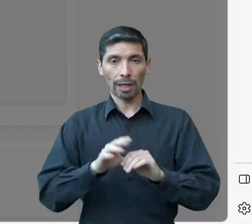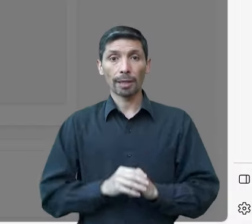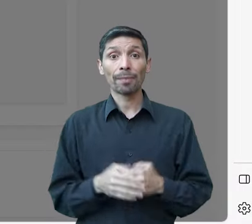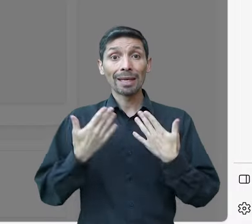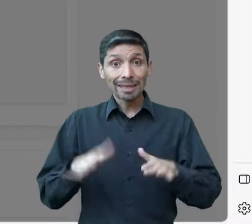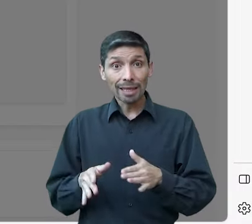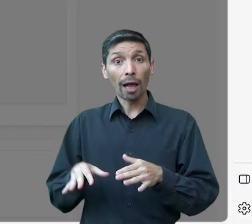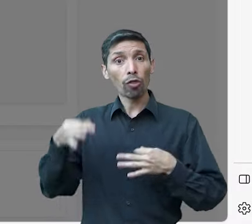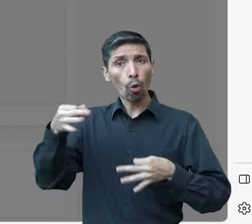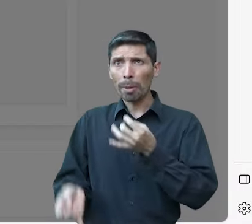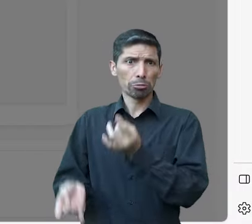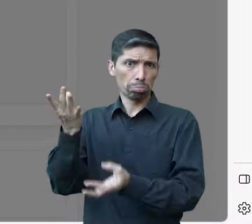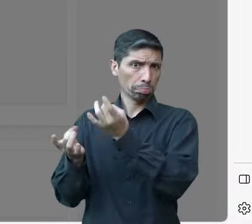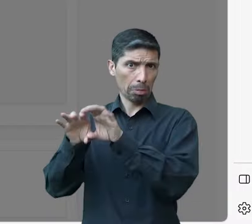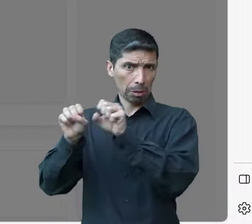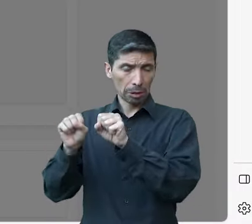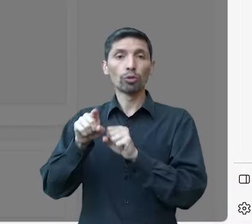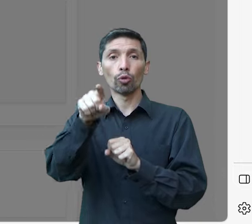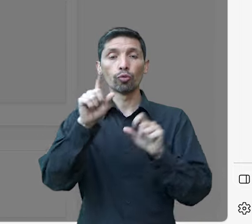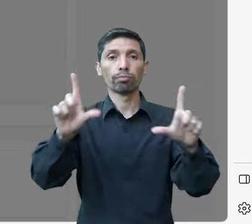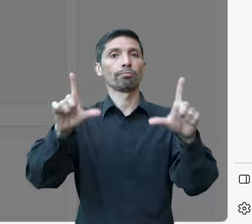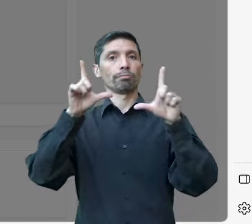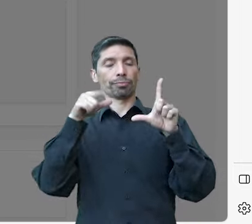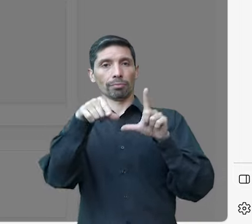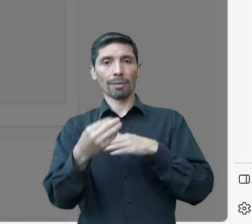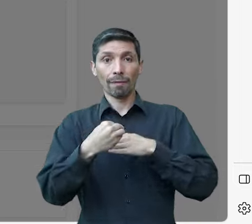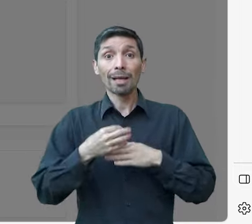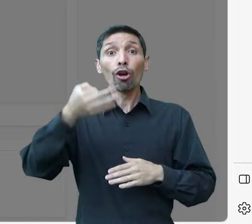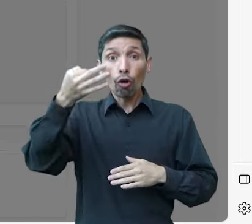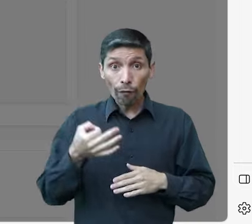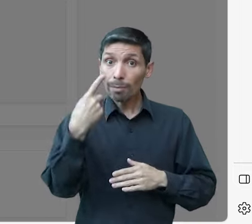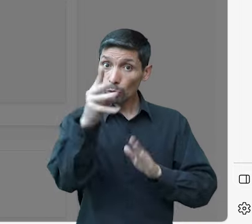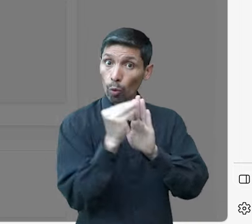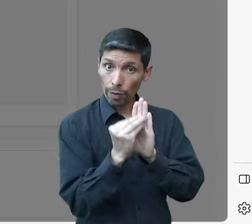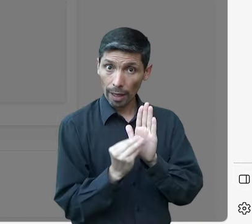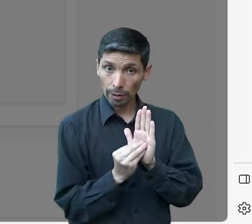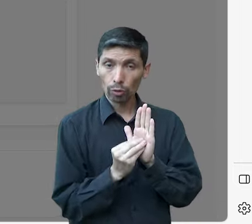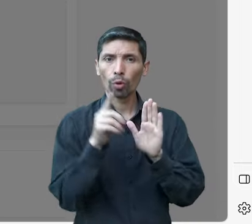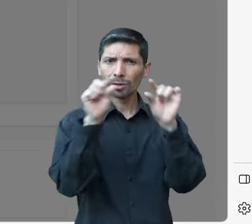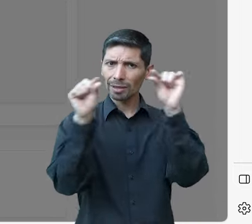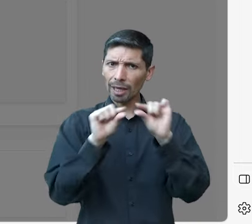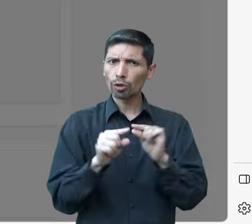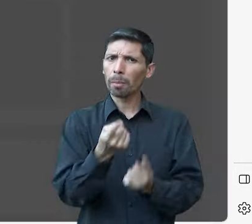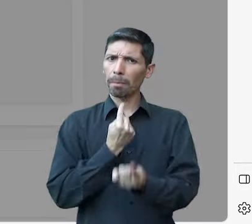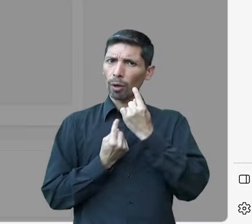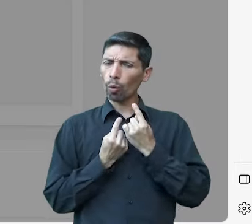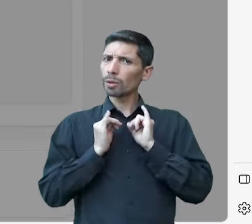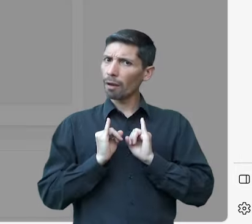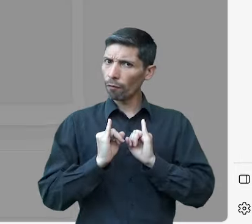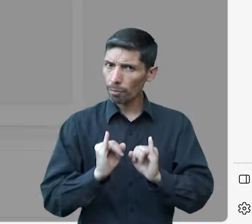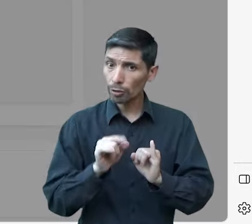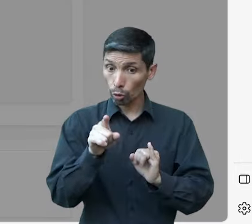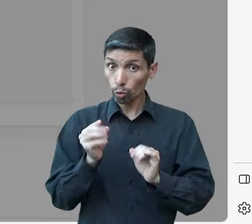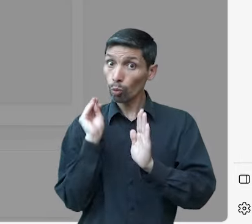cierre. Una vez adjuntos los documentos, verás el siguiente mensaje: Confirme sus datos. Con un texto que consulta si